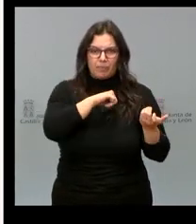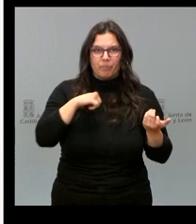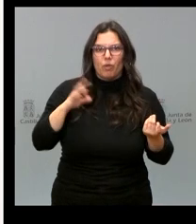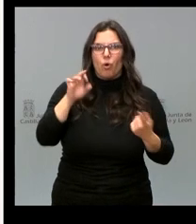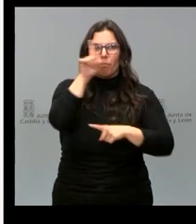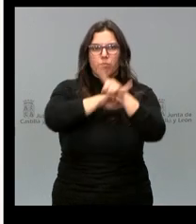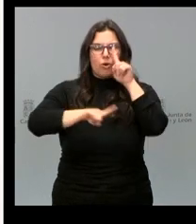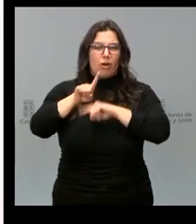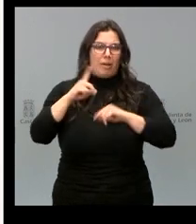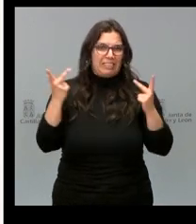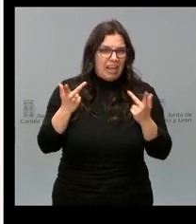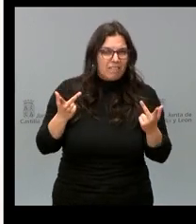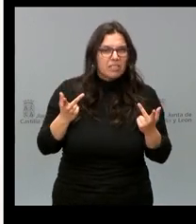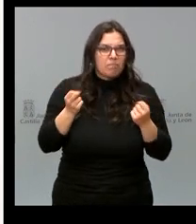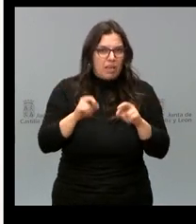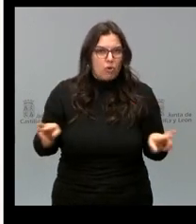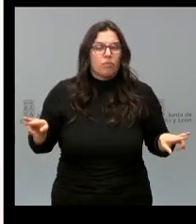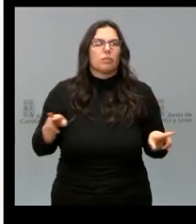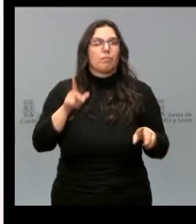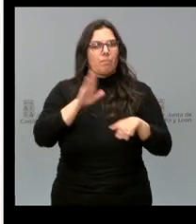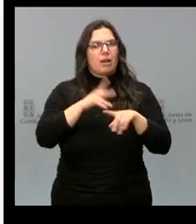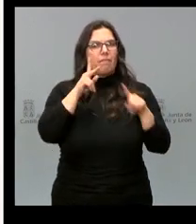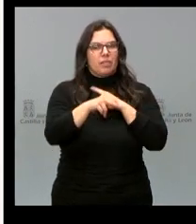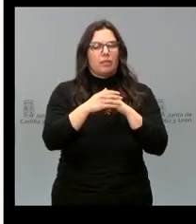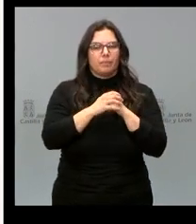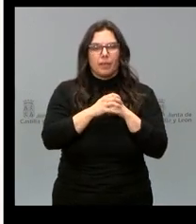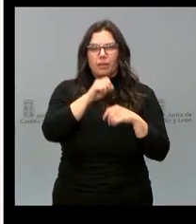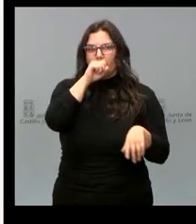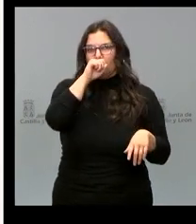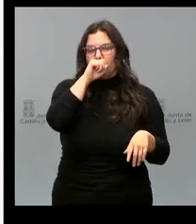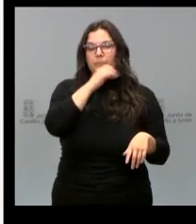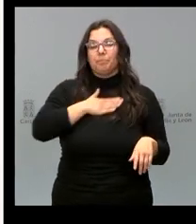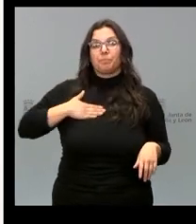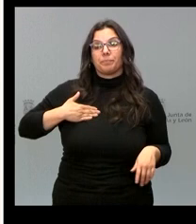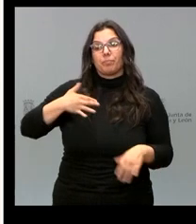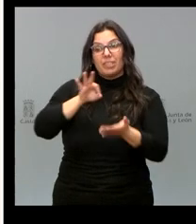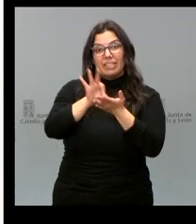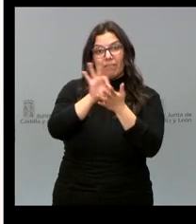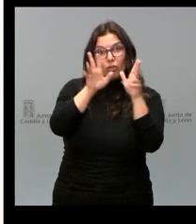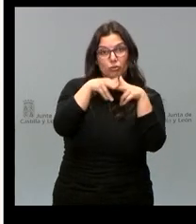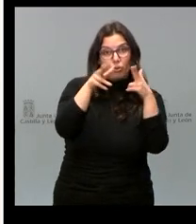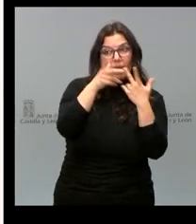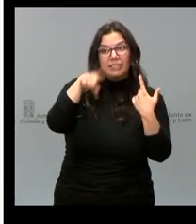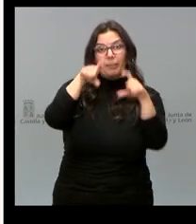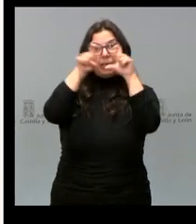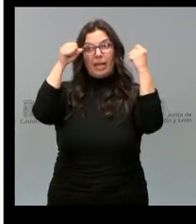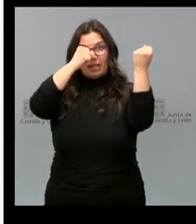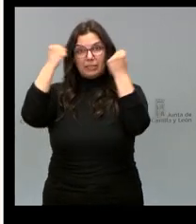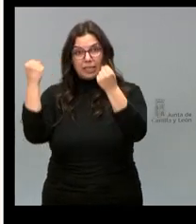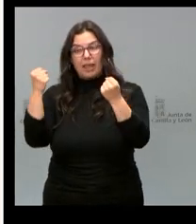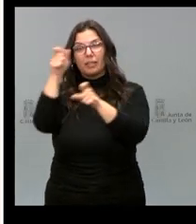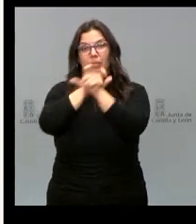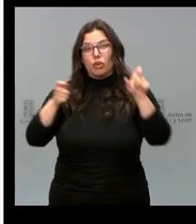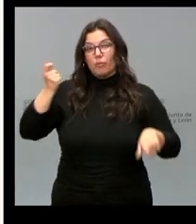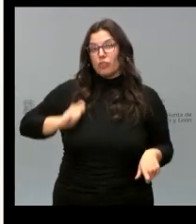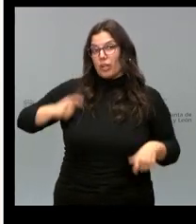problemas todavía mucho más graves. Queremos que los servicios sociales y las entidades con personal